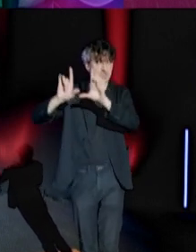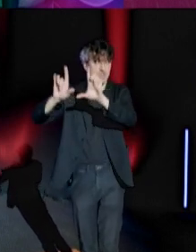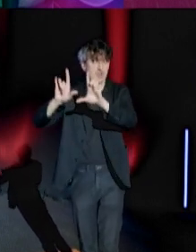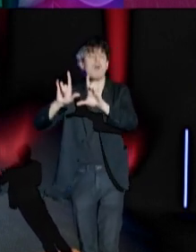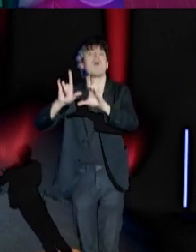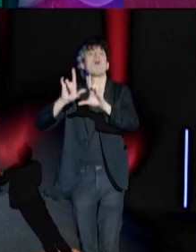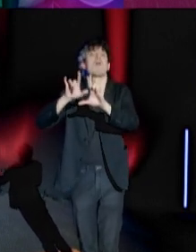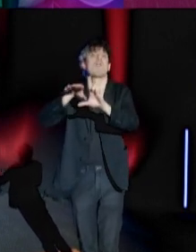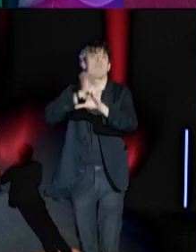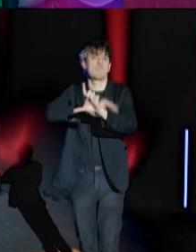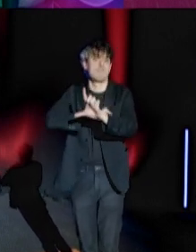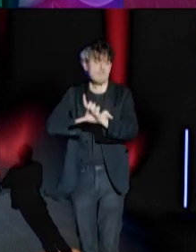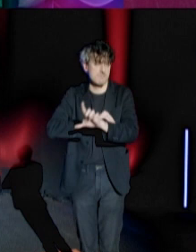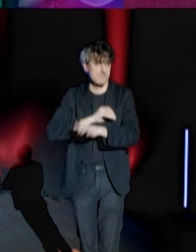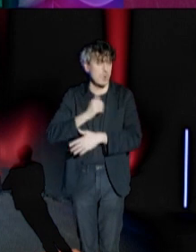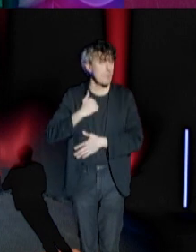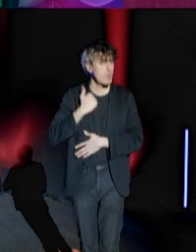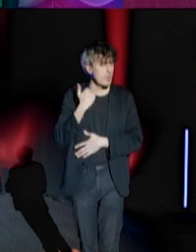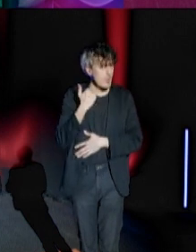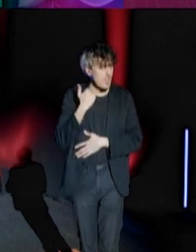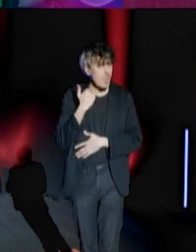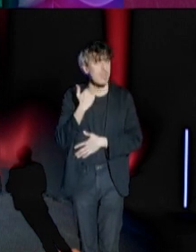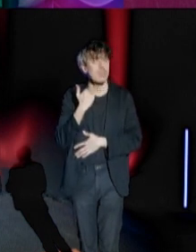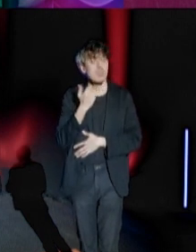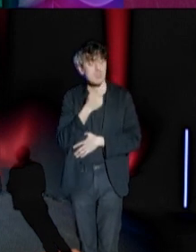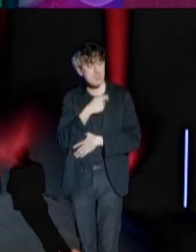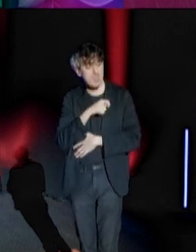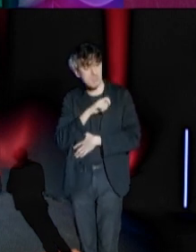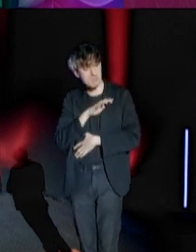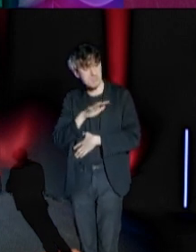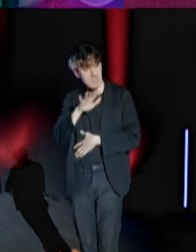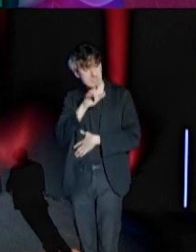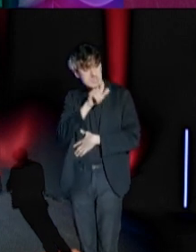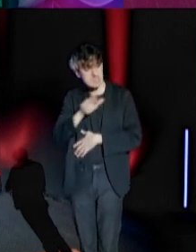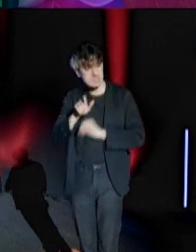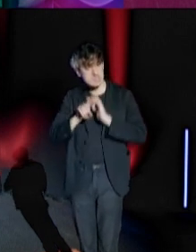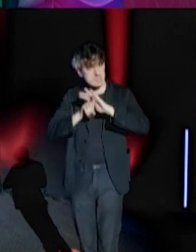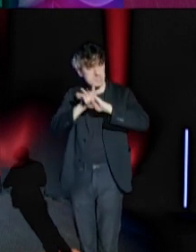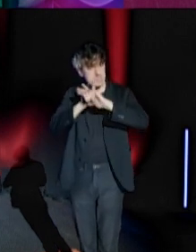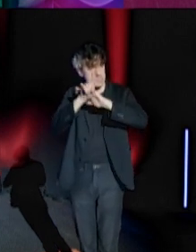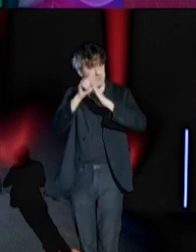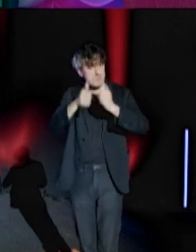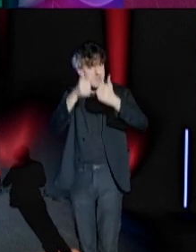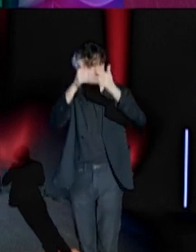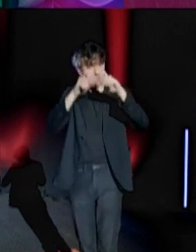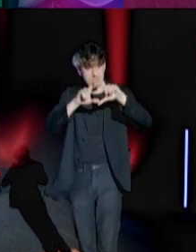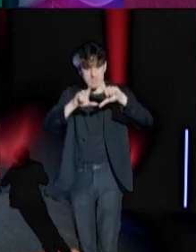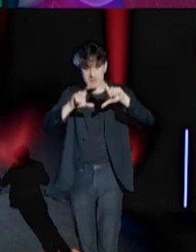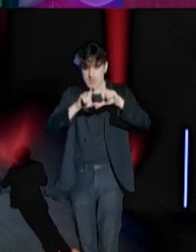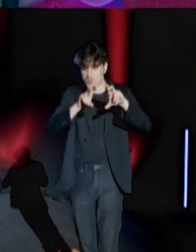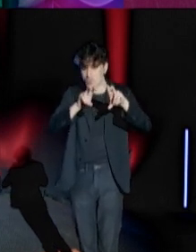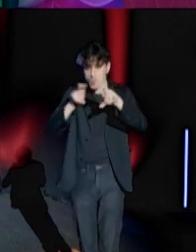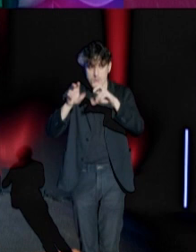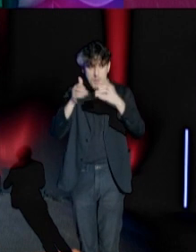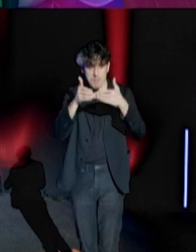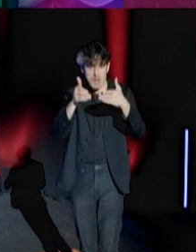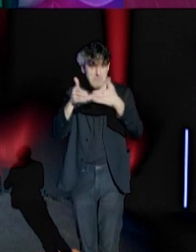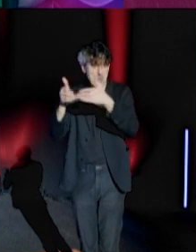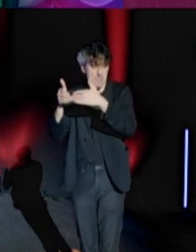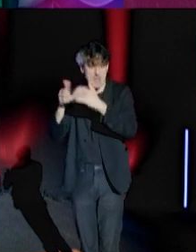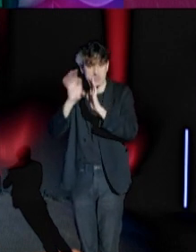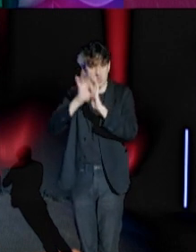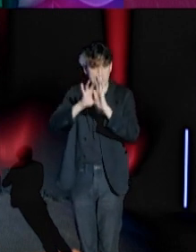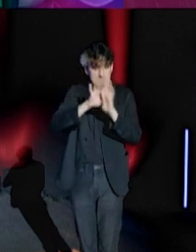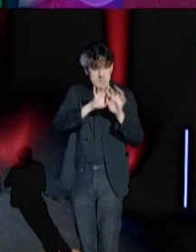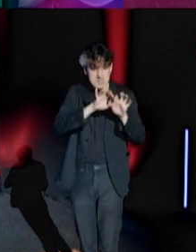oportunidad de más desarrolladores en el país de más startup de más gente que esté desarrollando ideas software etcétera y